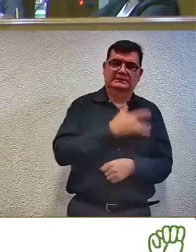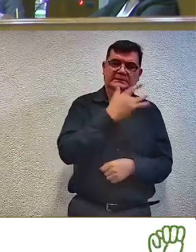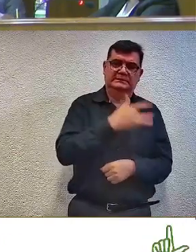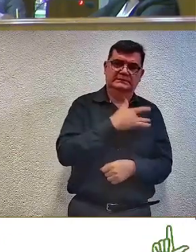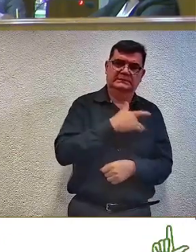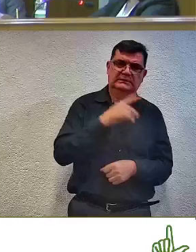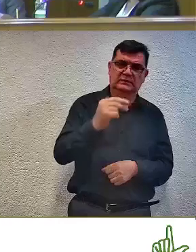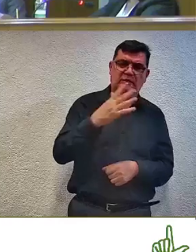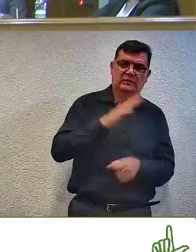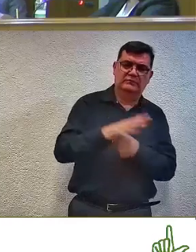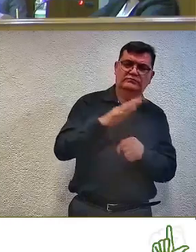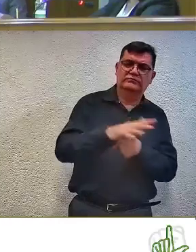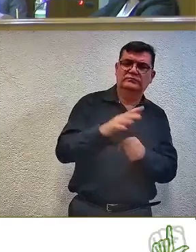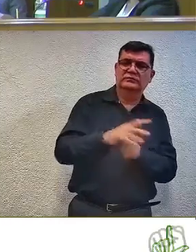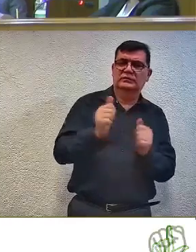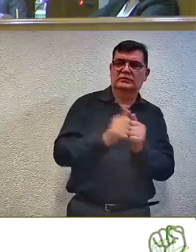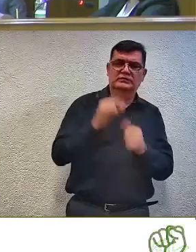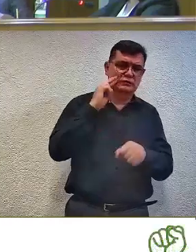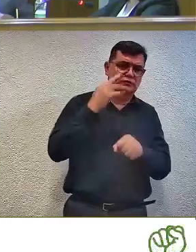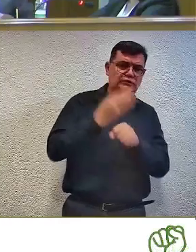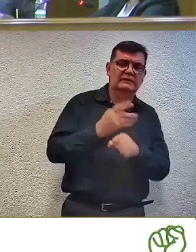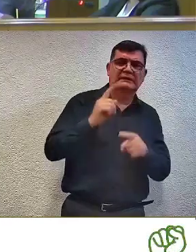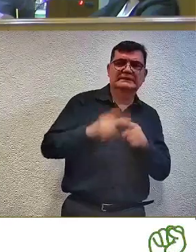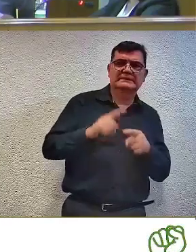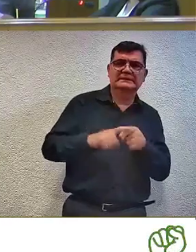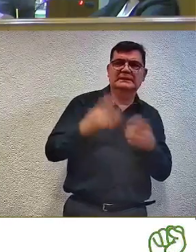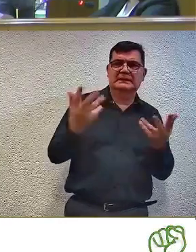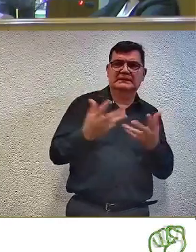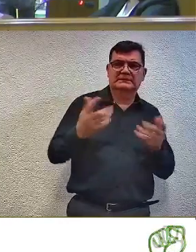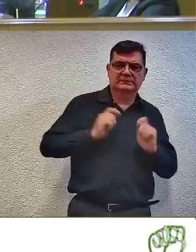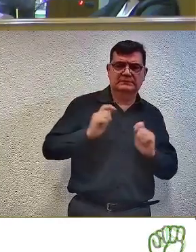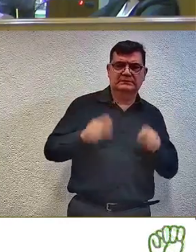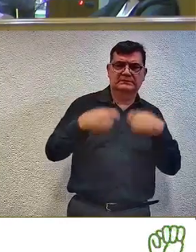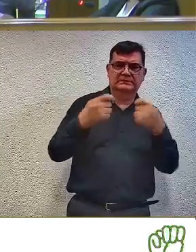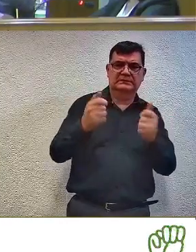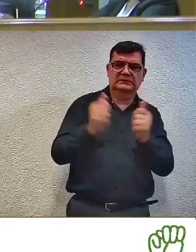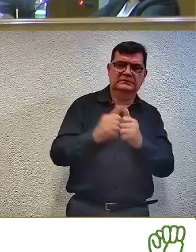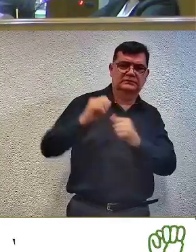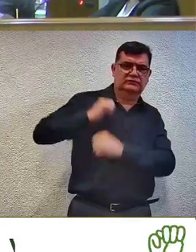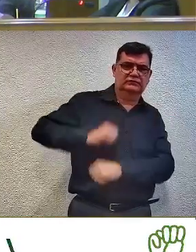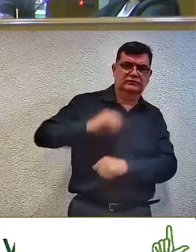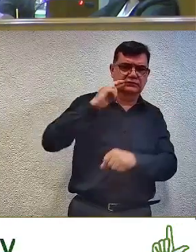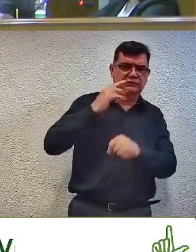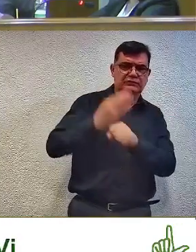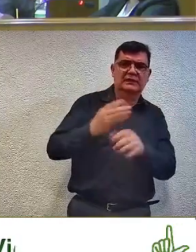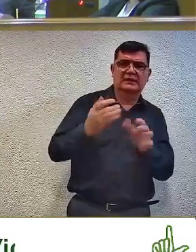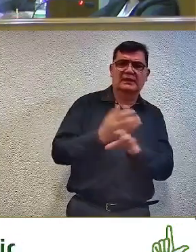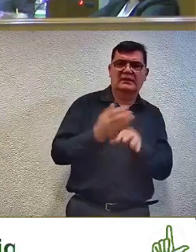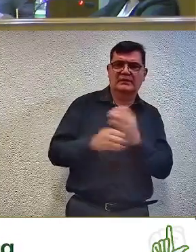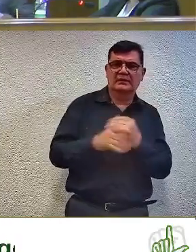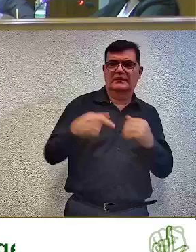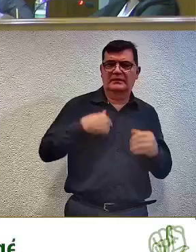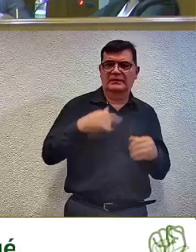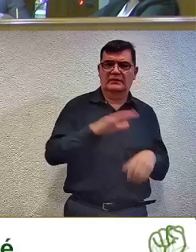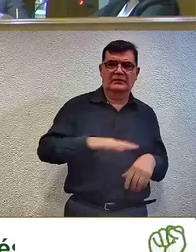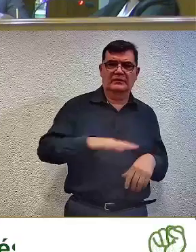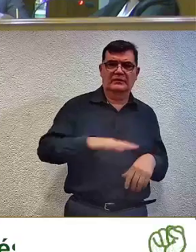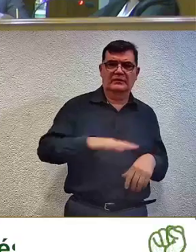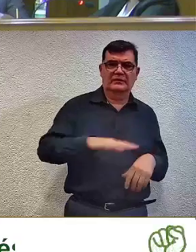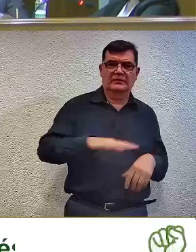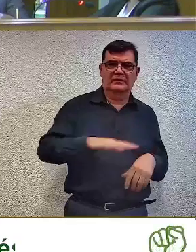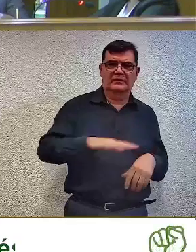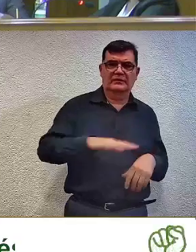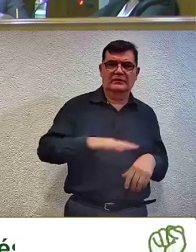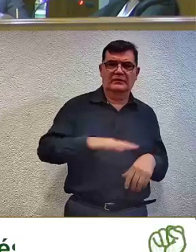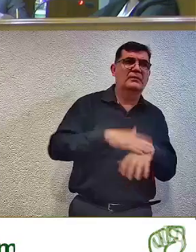se justifica que la autoridad responsable argumente no contar con los recursos correspondientes al financiamiento público de los partidos debido